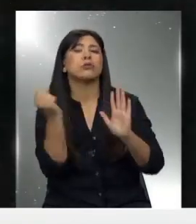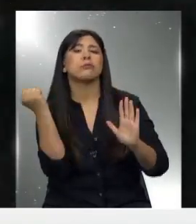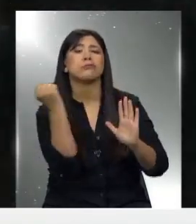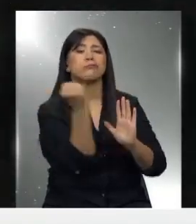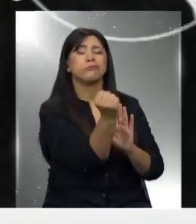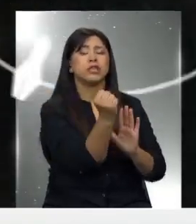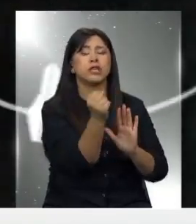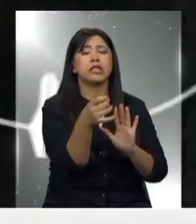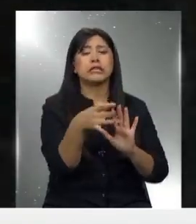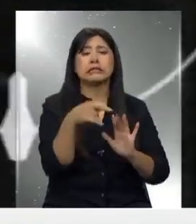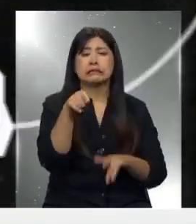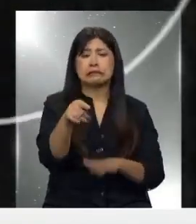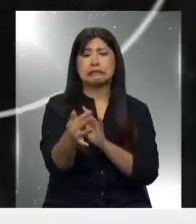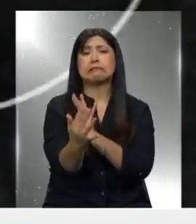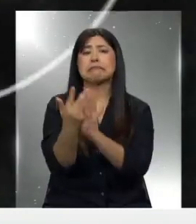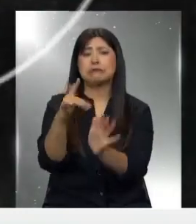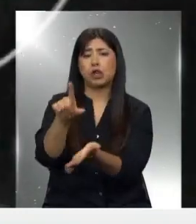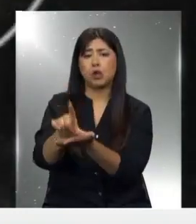Comuna de Santiago.